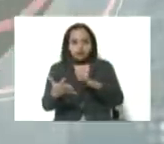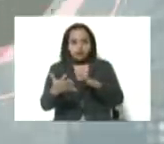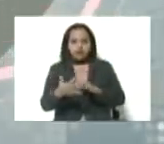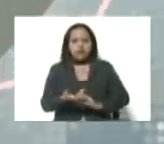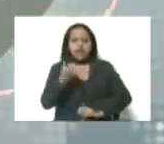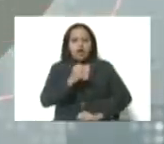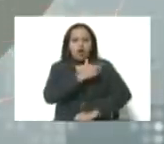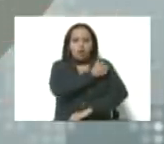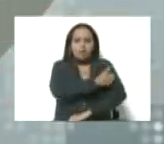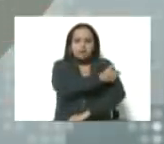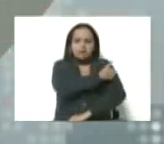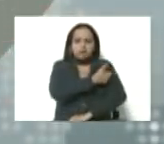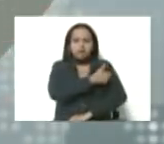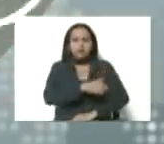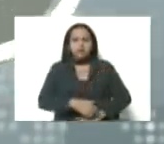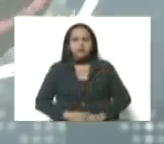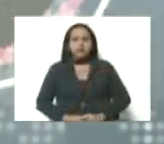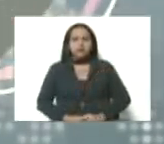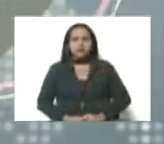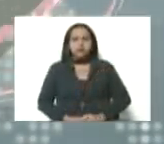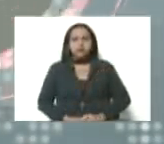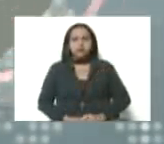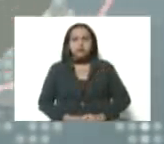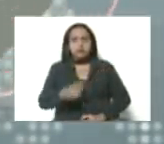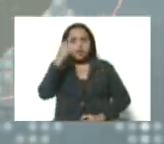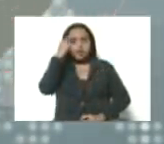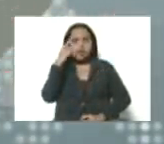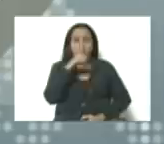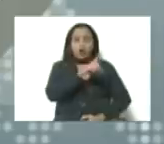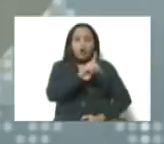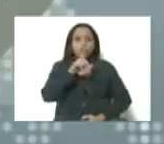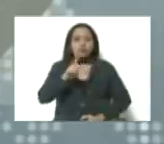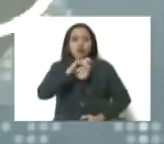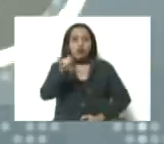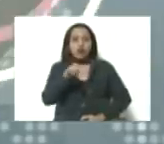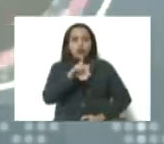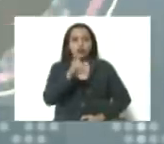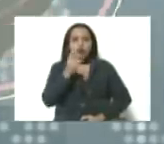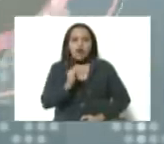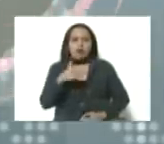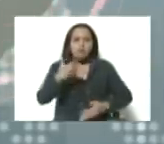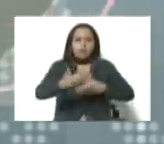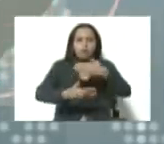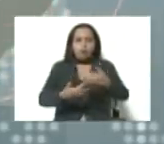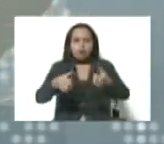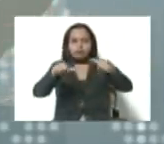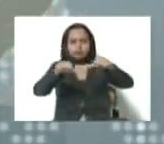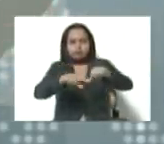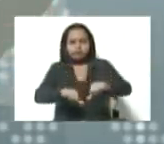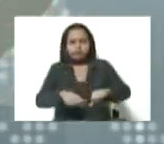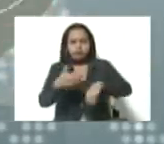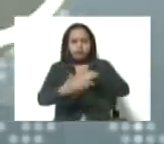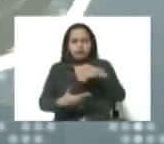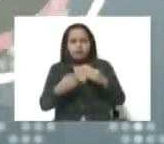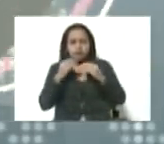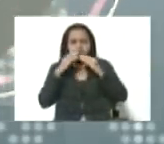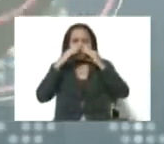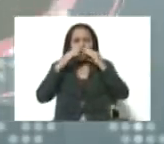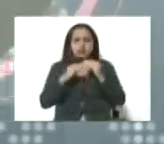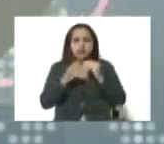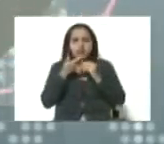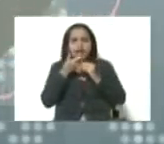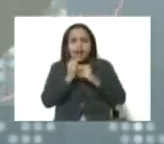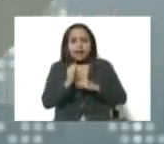hospitalizado el día 11 de julio respecto al deterioro muy rápido de su función respiratoria y por esa